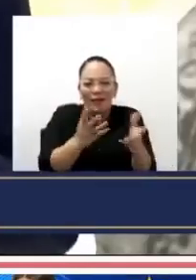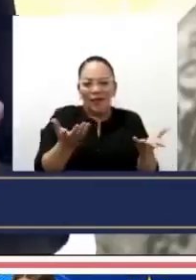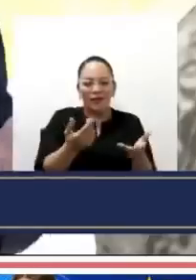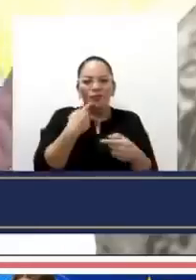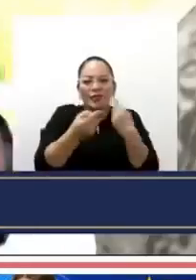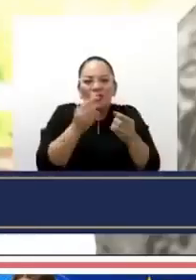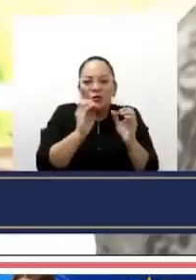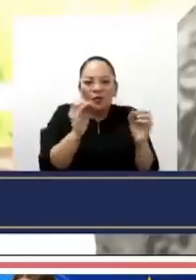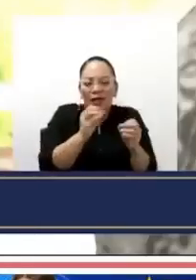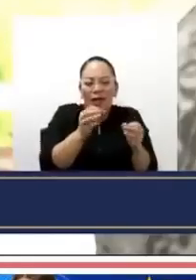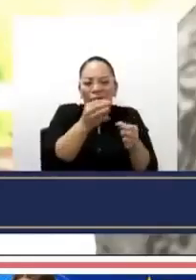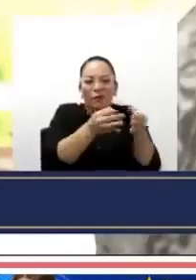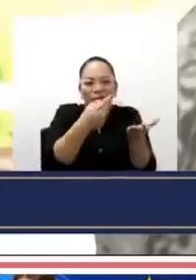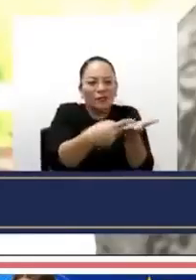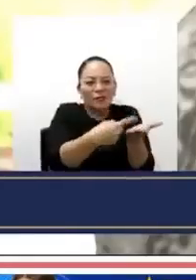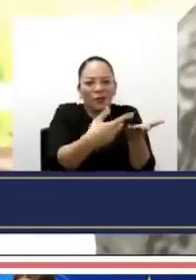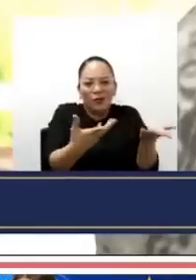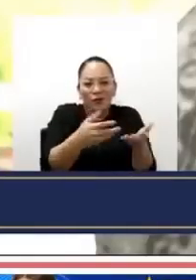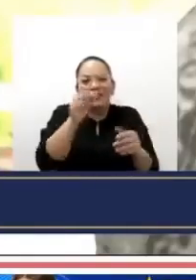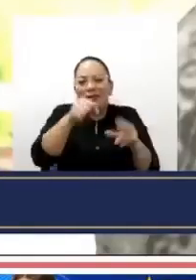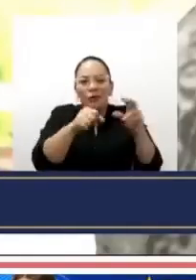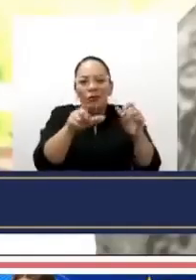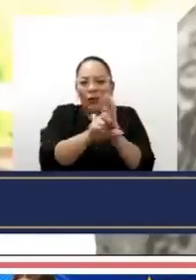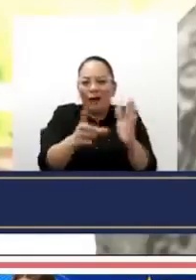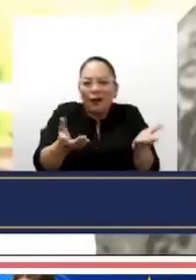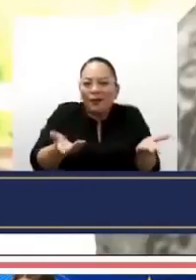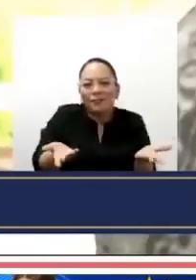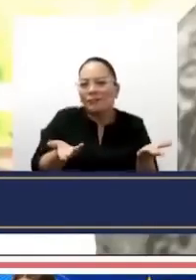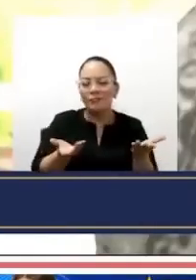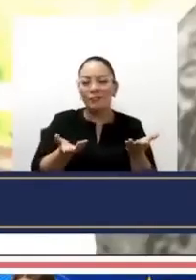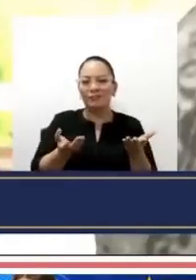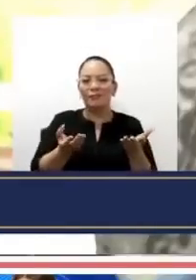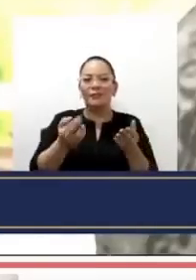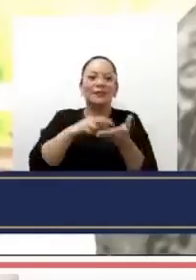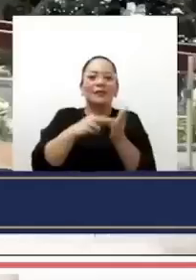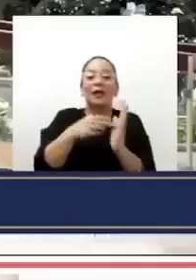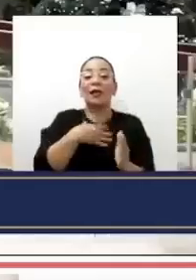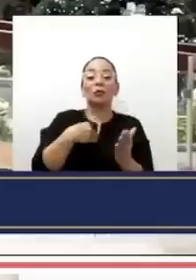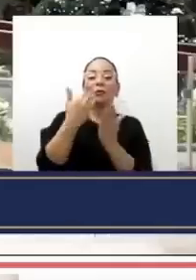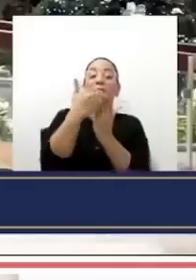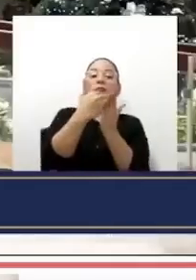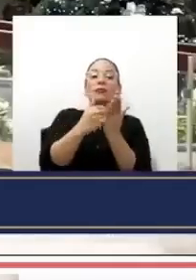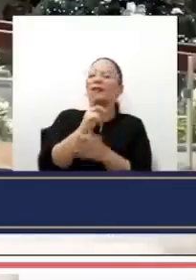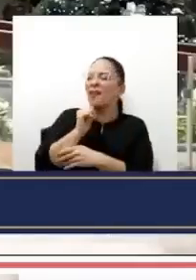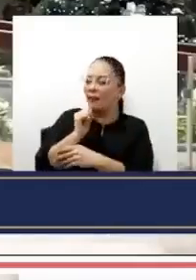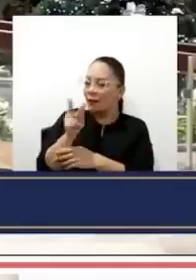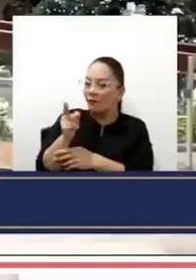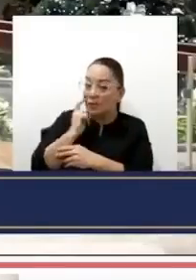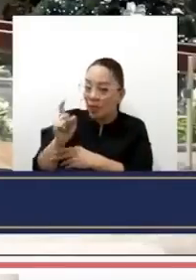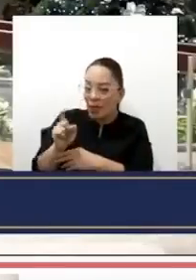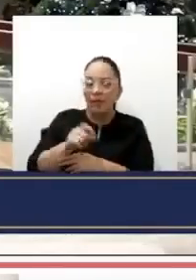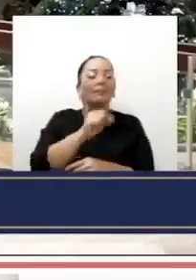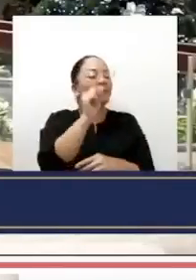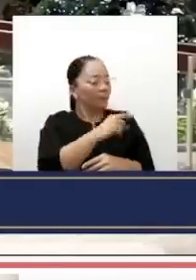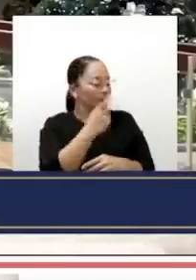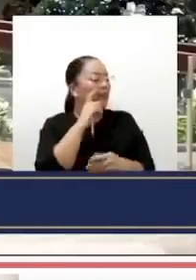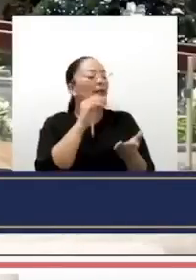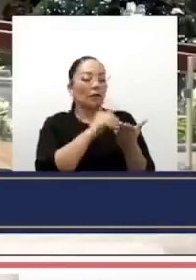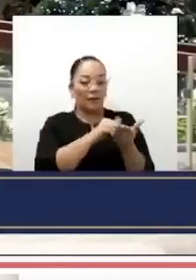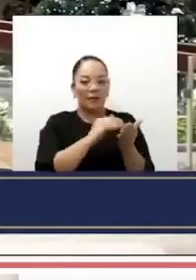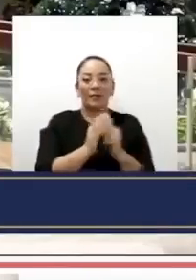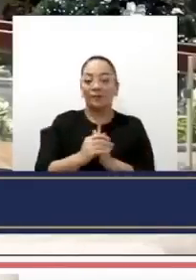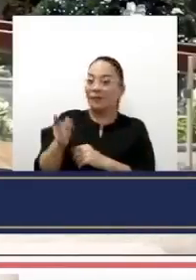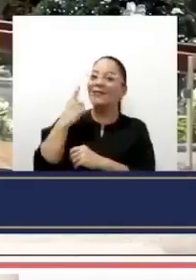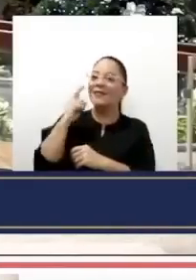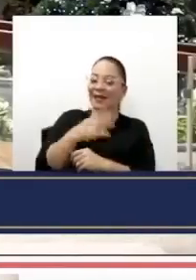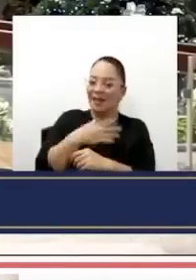jurisdicción correspondiente sobre si el decreto es legal o no? Es para hacer bulto. De la fiscalía. Sí, de la Fiscalía nuevamente. A la fiscalía le